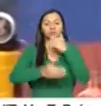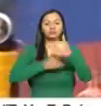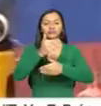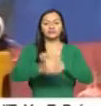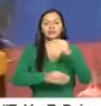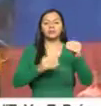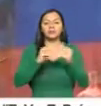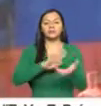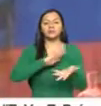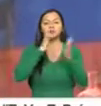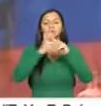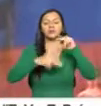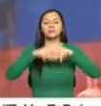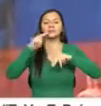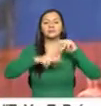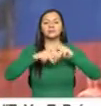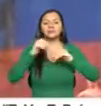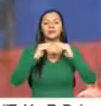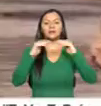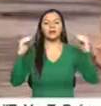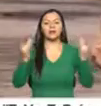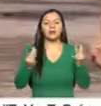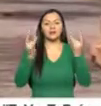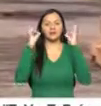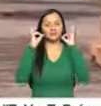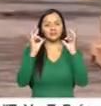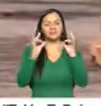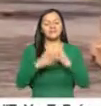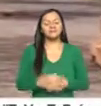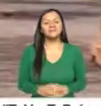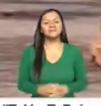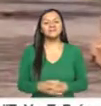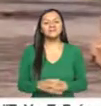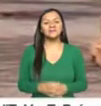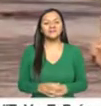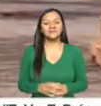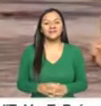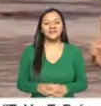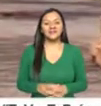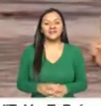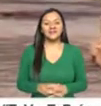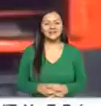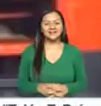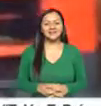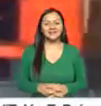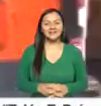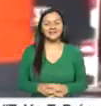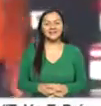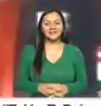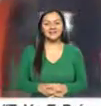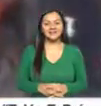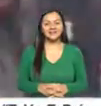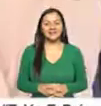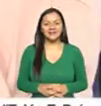y moderna infraestructura con estándares de eficiencia internacional. Cristina Pavón, Noticiero